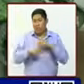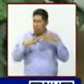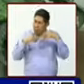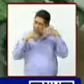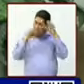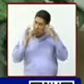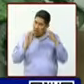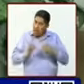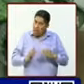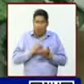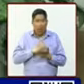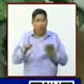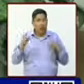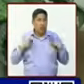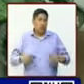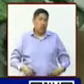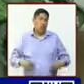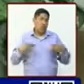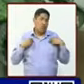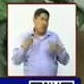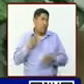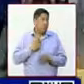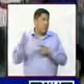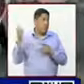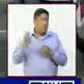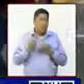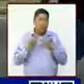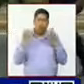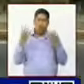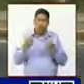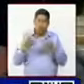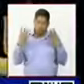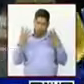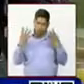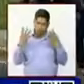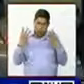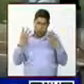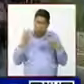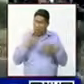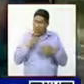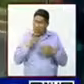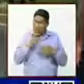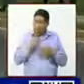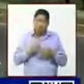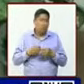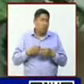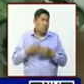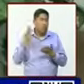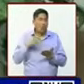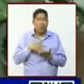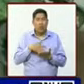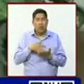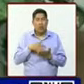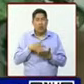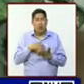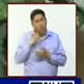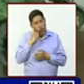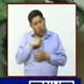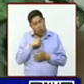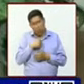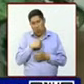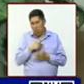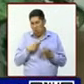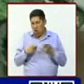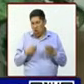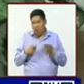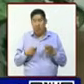una crisis de derechos humanos que afecta con más intensidad a los más vulnerables. El autoritarismo está en